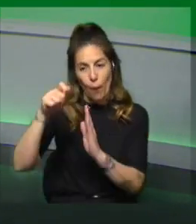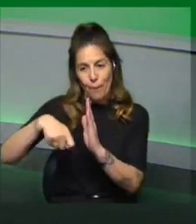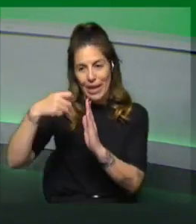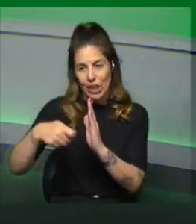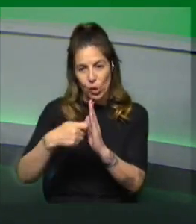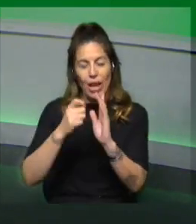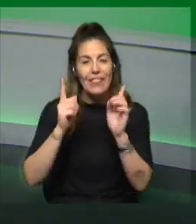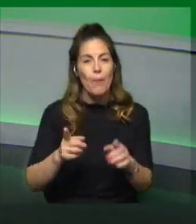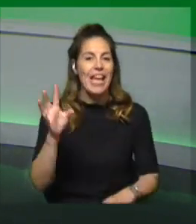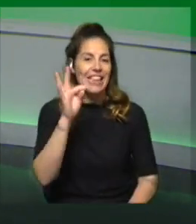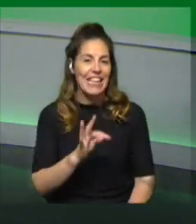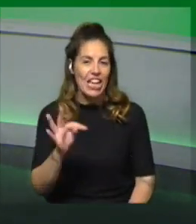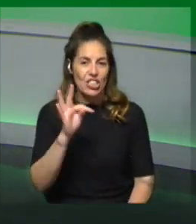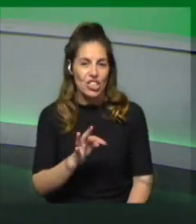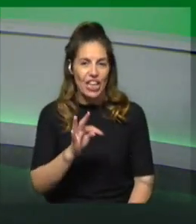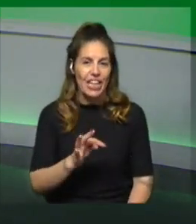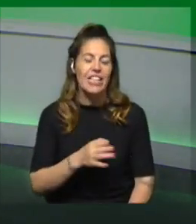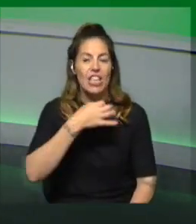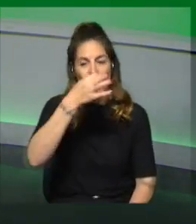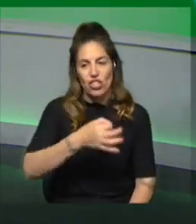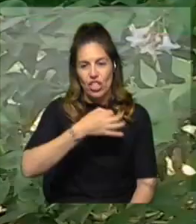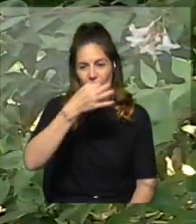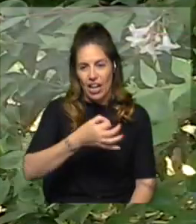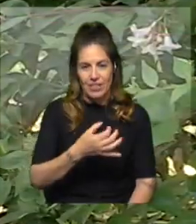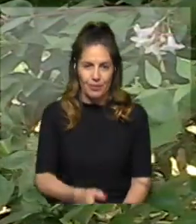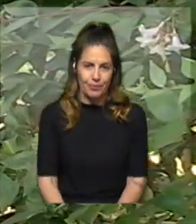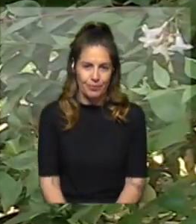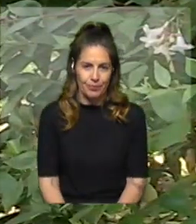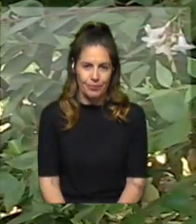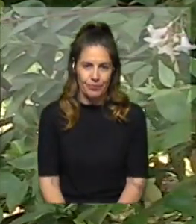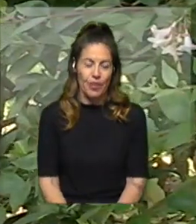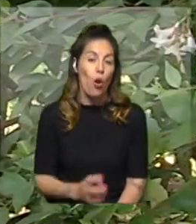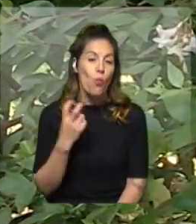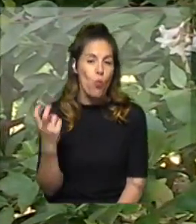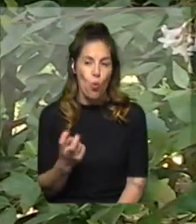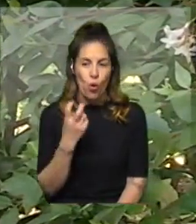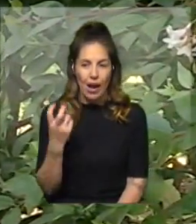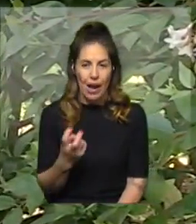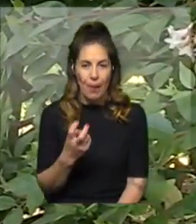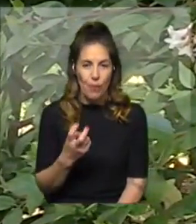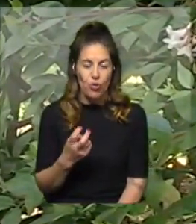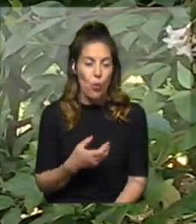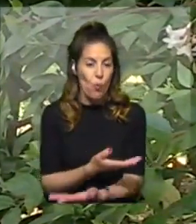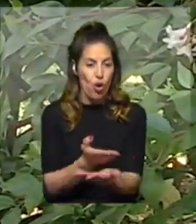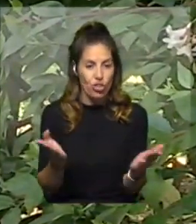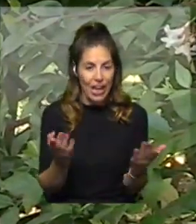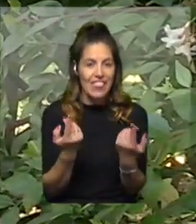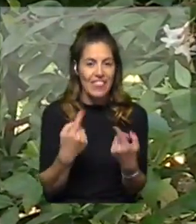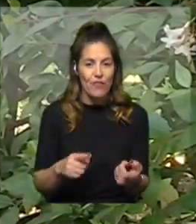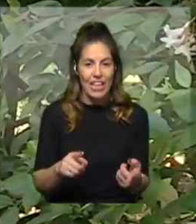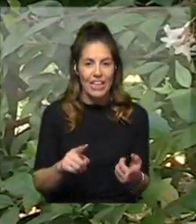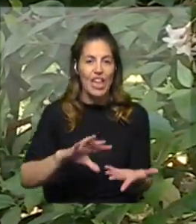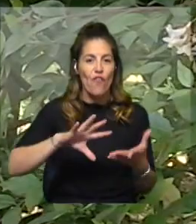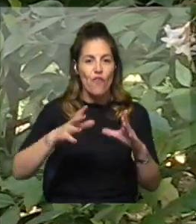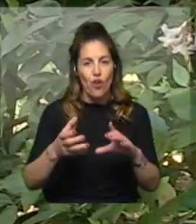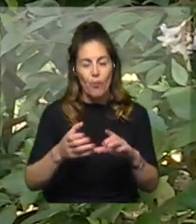habrá talleres de formación, charlas y conferencias. Lo que buscamos es retratar diferentes